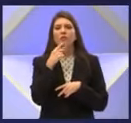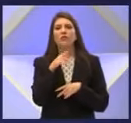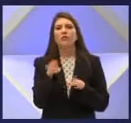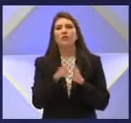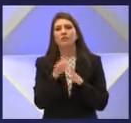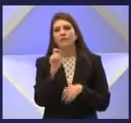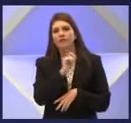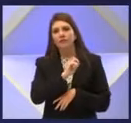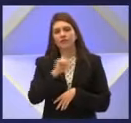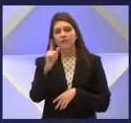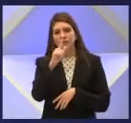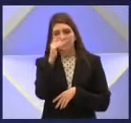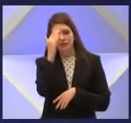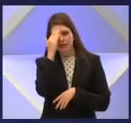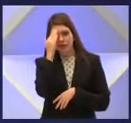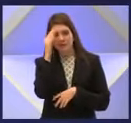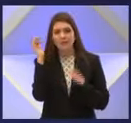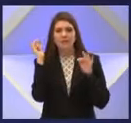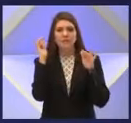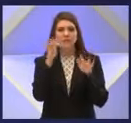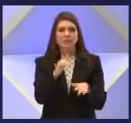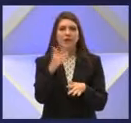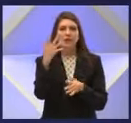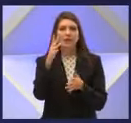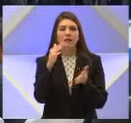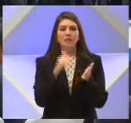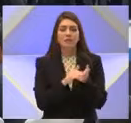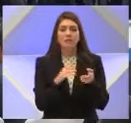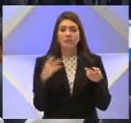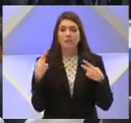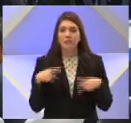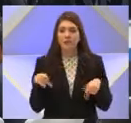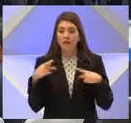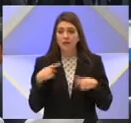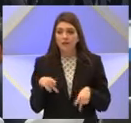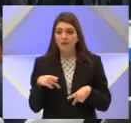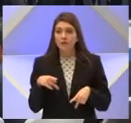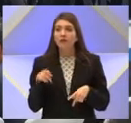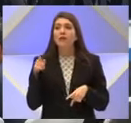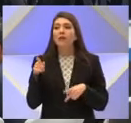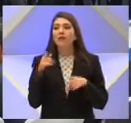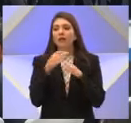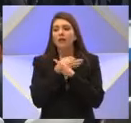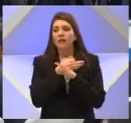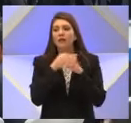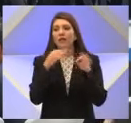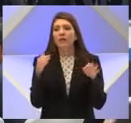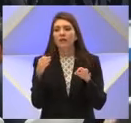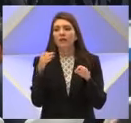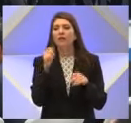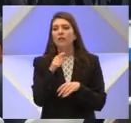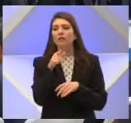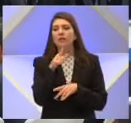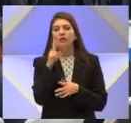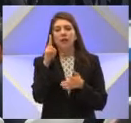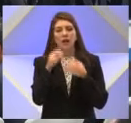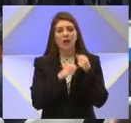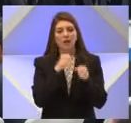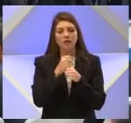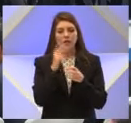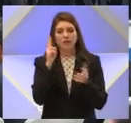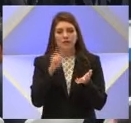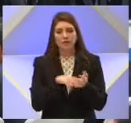metimos como 10 mil gentes a un auditorio ahí anunció su misión a marte tripulada en 2033